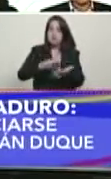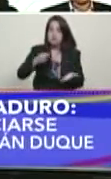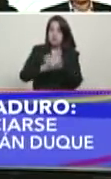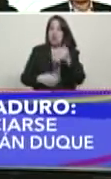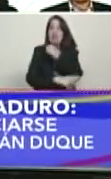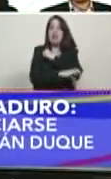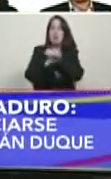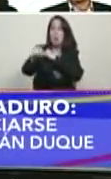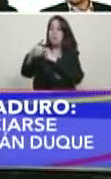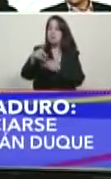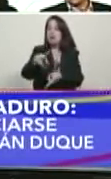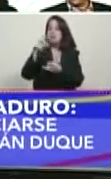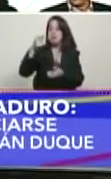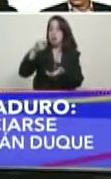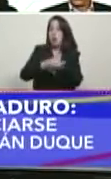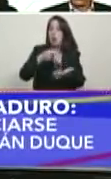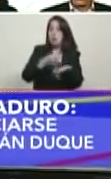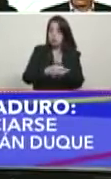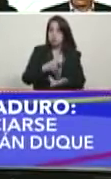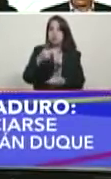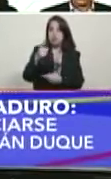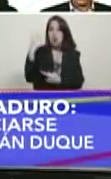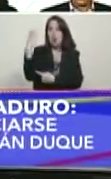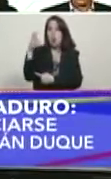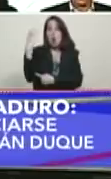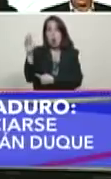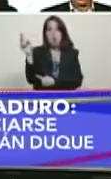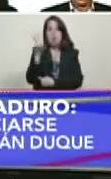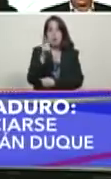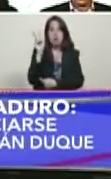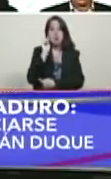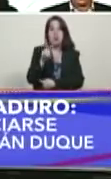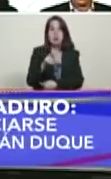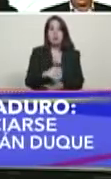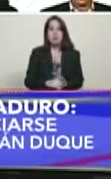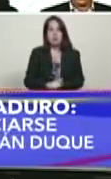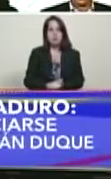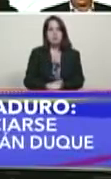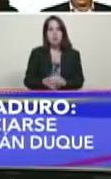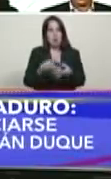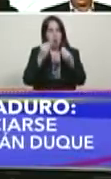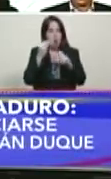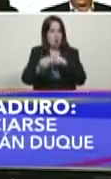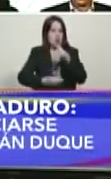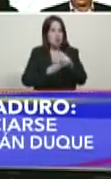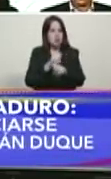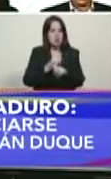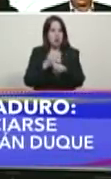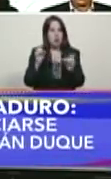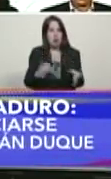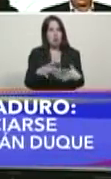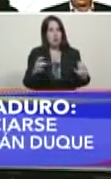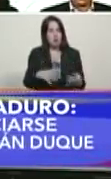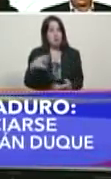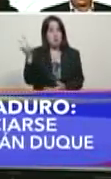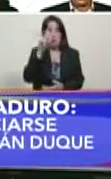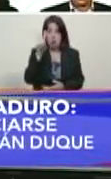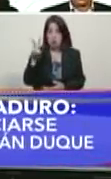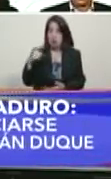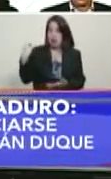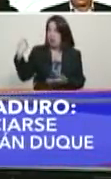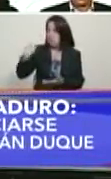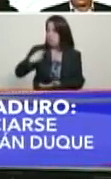delincuentes contratados en colombia y venezuela como hicieron en las guarimbas en venezuela contratan